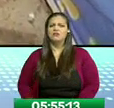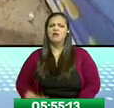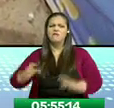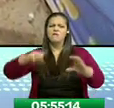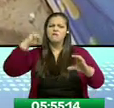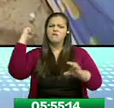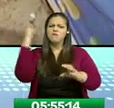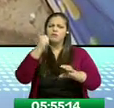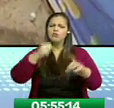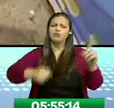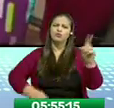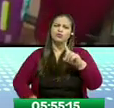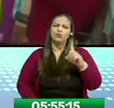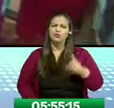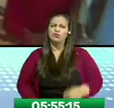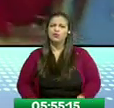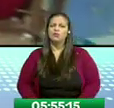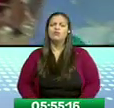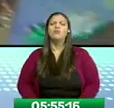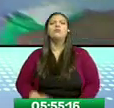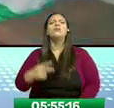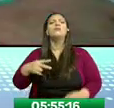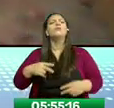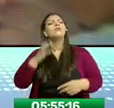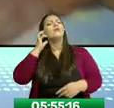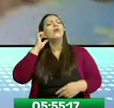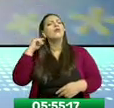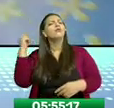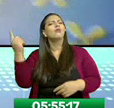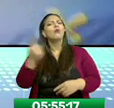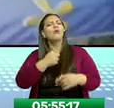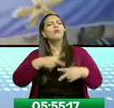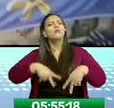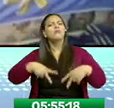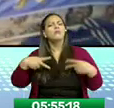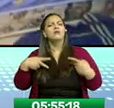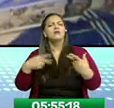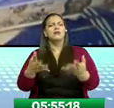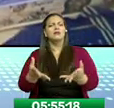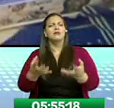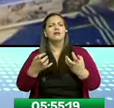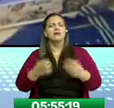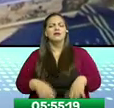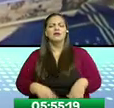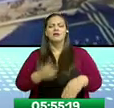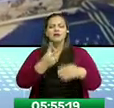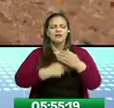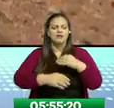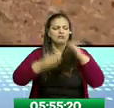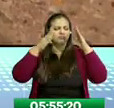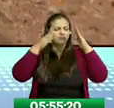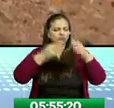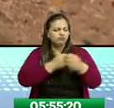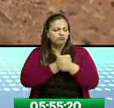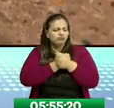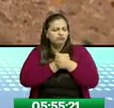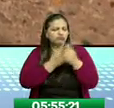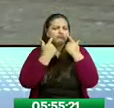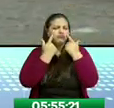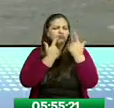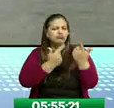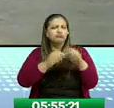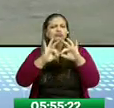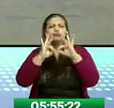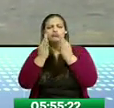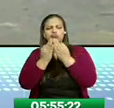viviendo, queremos seguir viviendo para bien de nuestra familia, de nuestros hijos y sobre